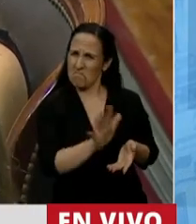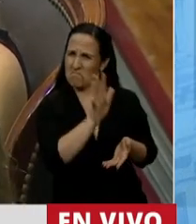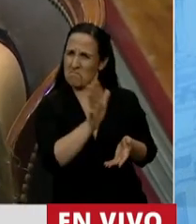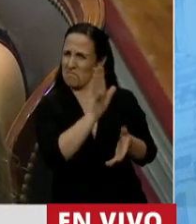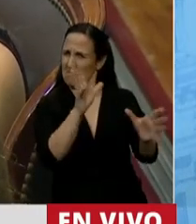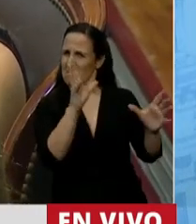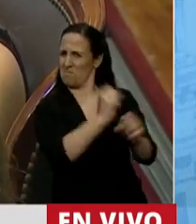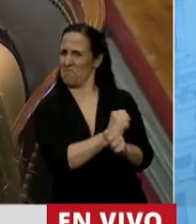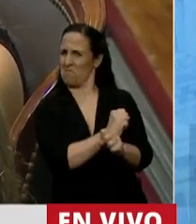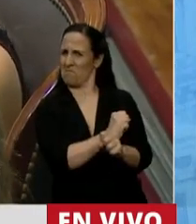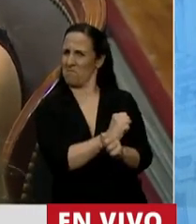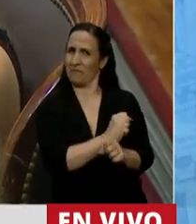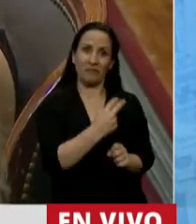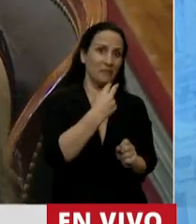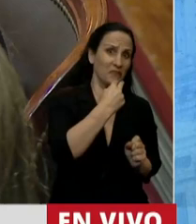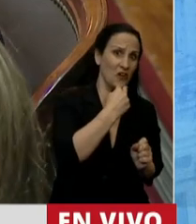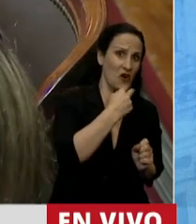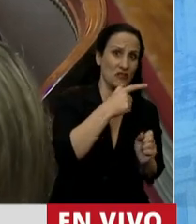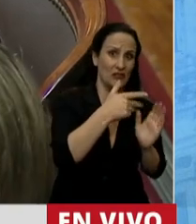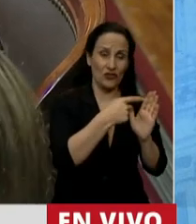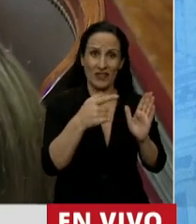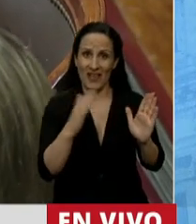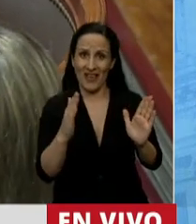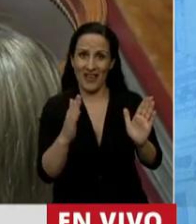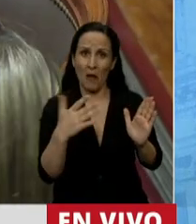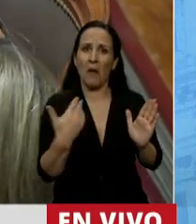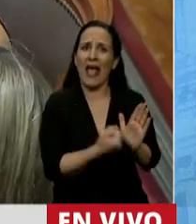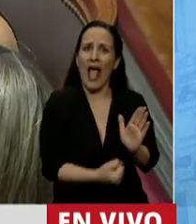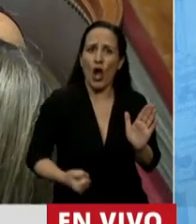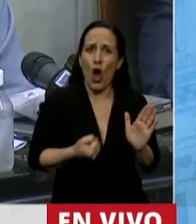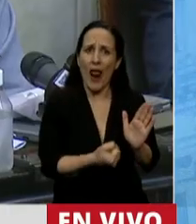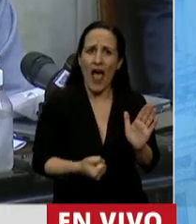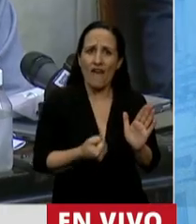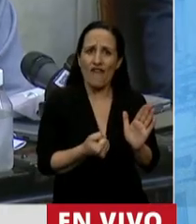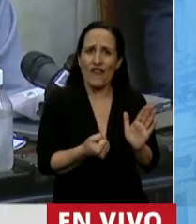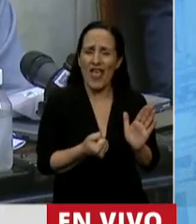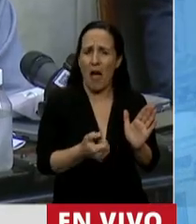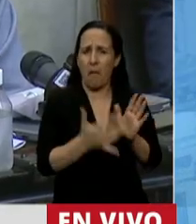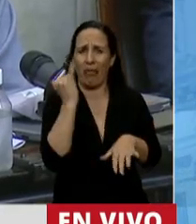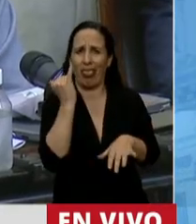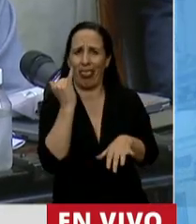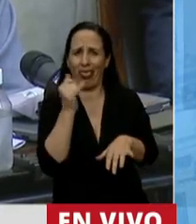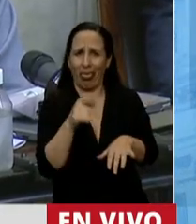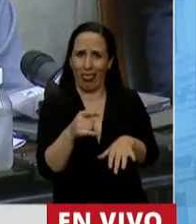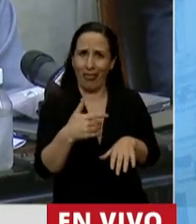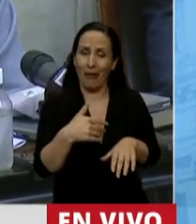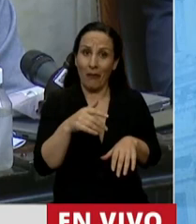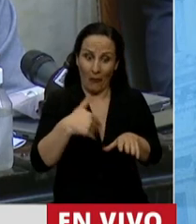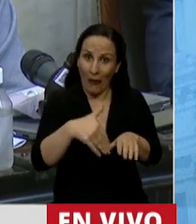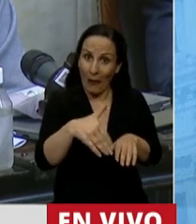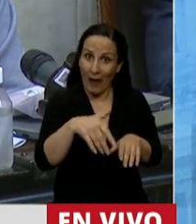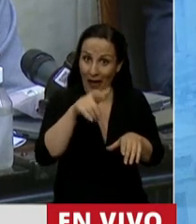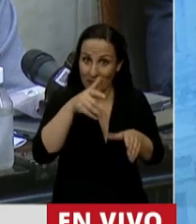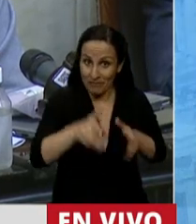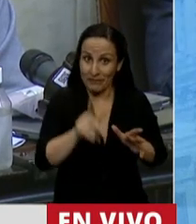presidente. Entre la semana 11 y la 14 se puede hacer una ecografía que detalla si la persona por nacer puede llegar a tener